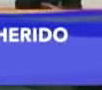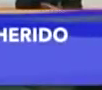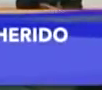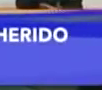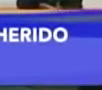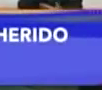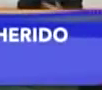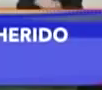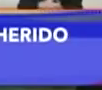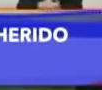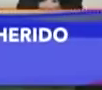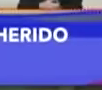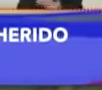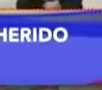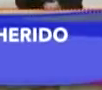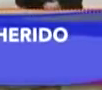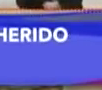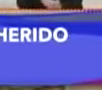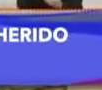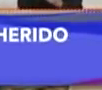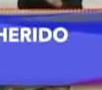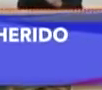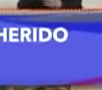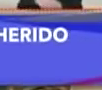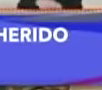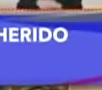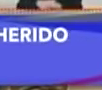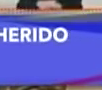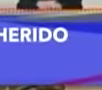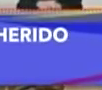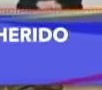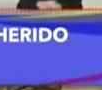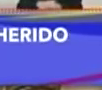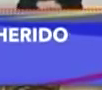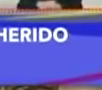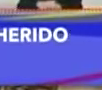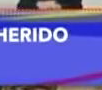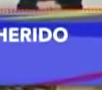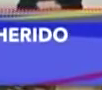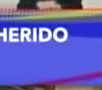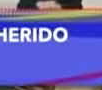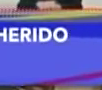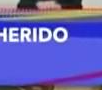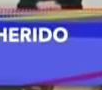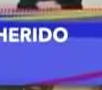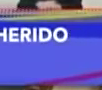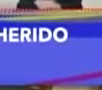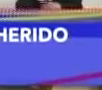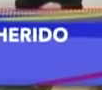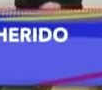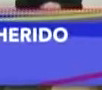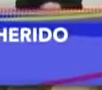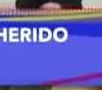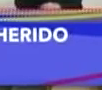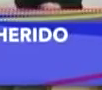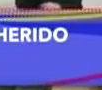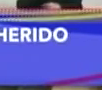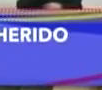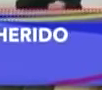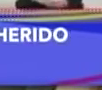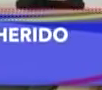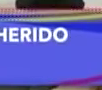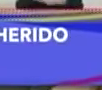reconocimiento a Lisneidy Joannet Guerrero Salazar. Vemos allí entonces el estrechón de